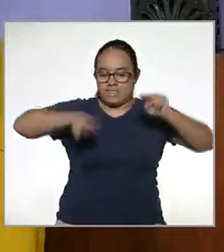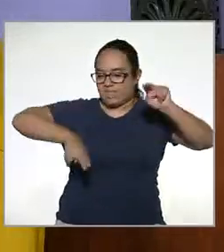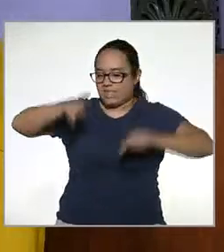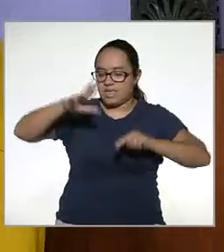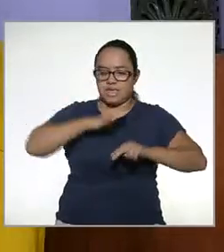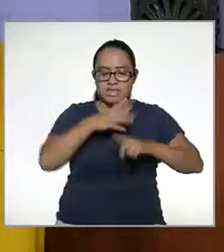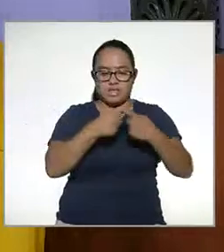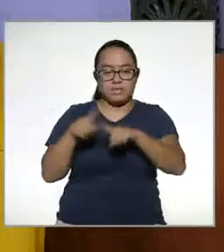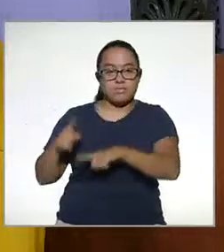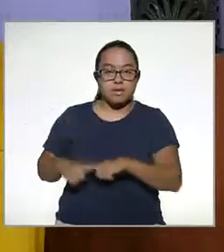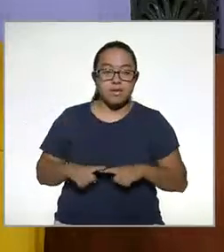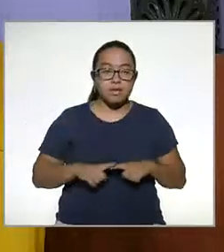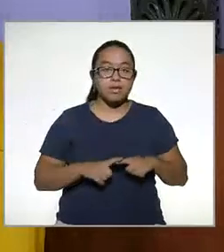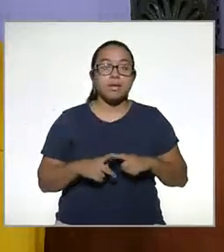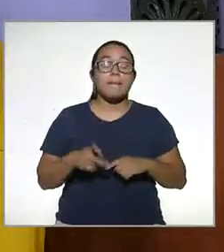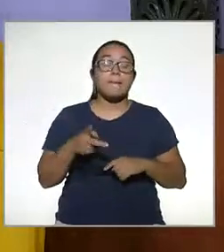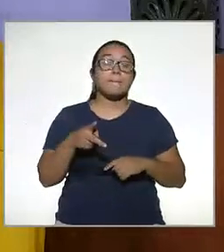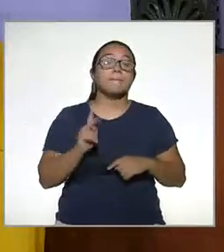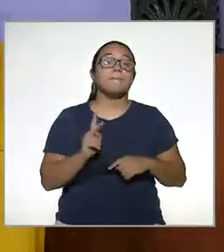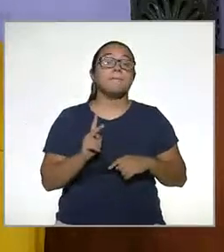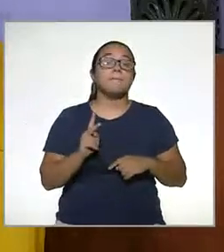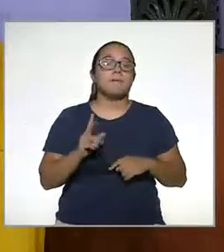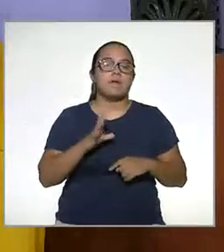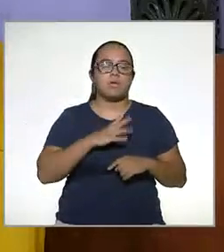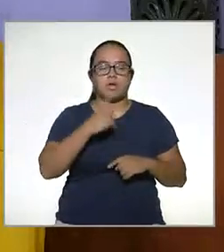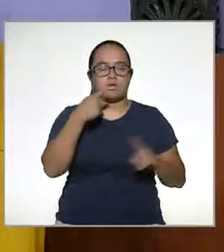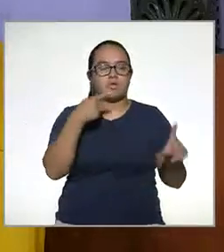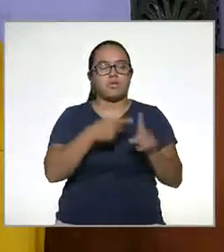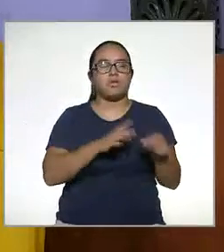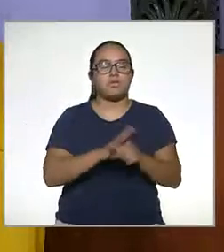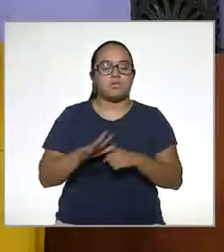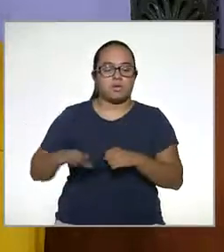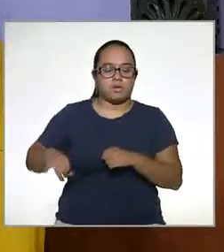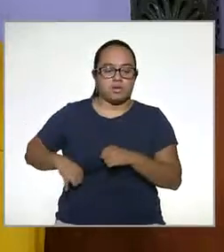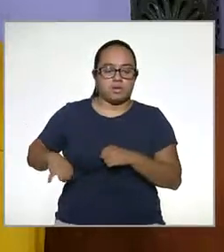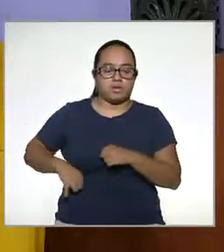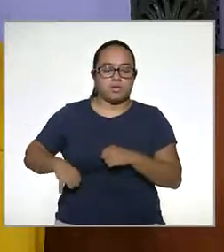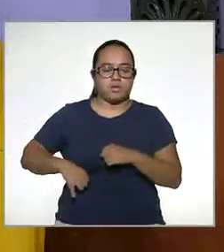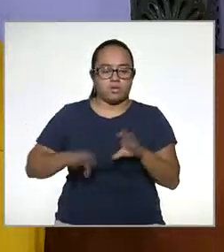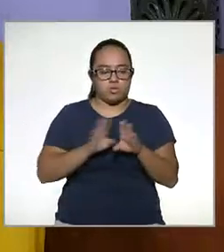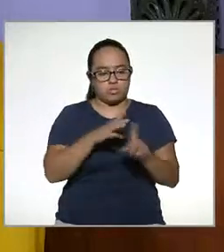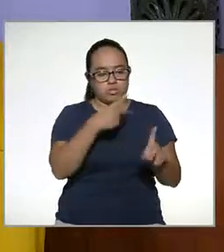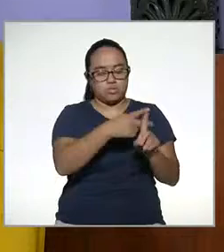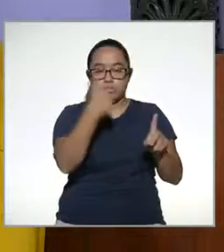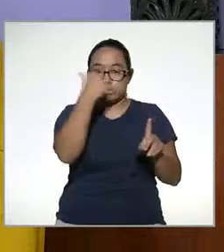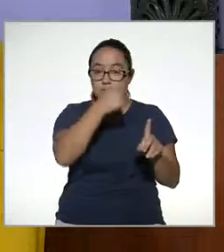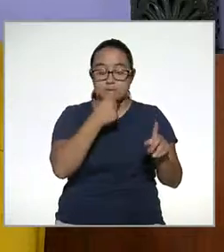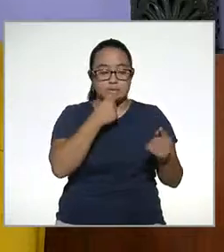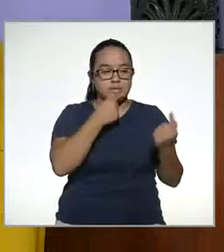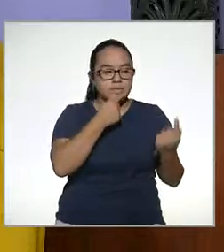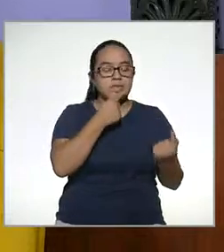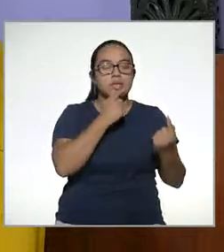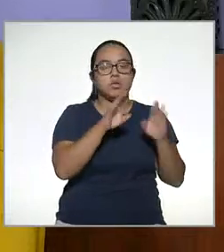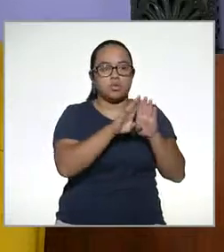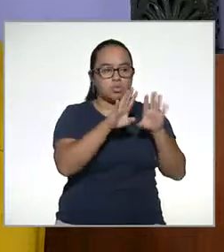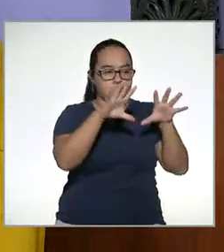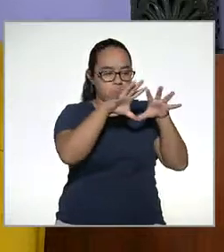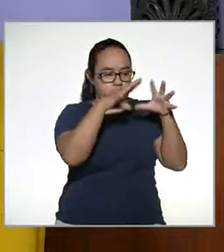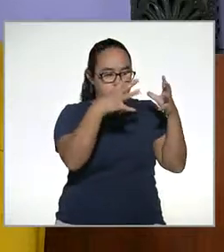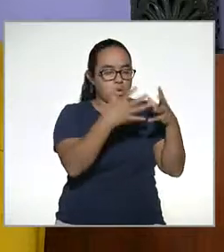bueno, no me gusta decirlo, grados, pero que hay un interés específico, por ejemplo, en ese repliegue autista, donde el niño está en una burbuja,